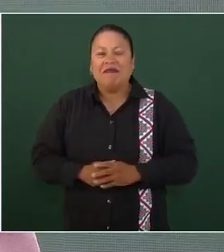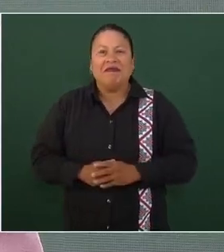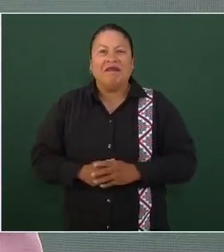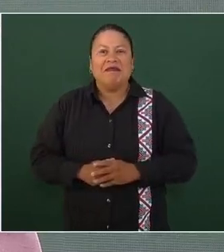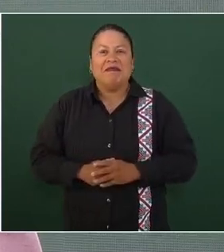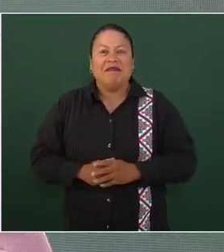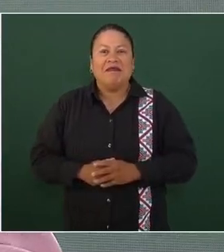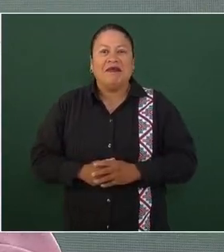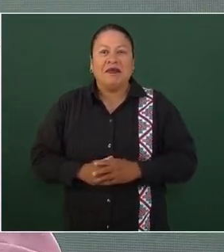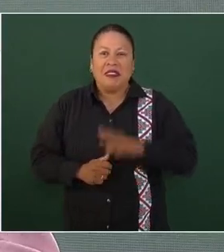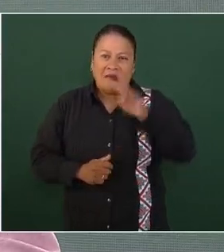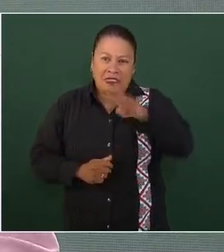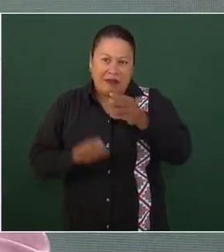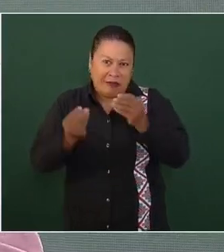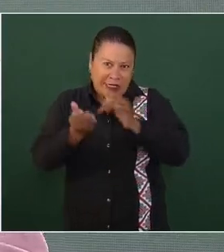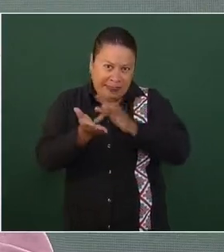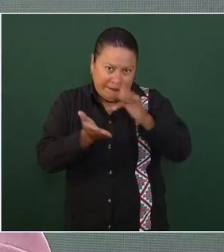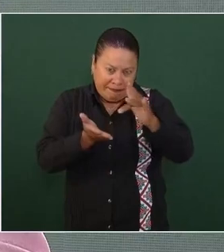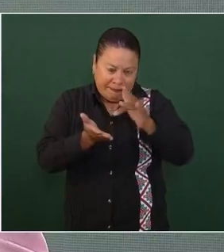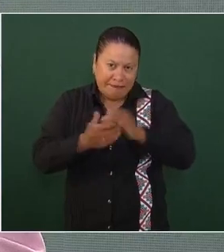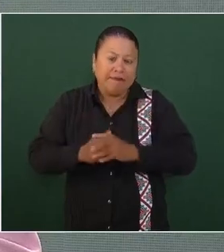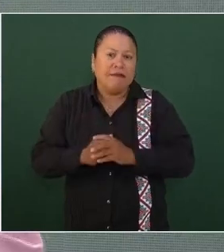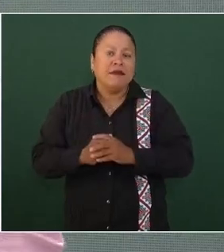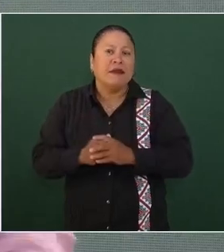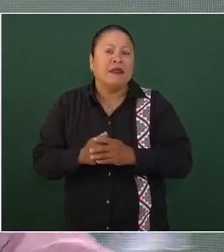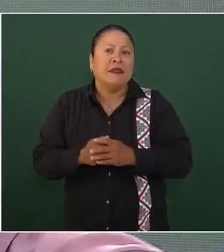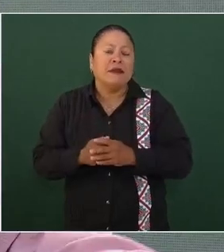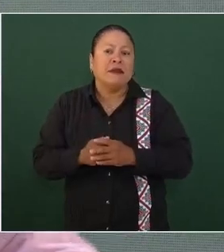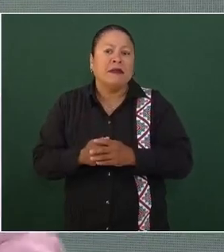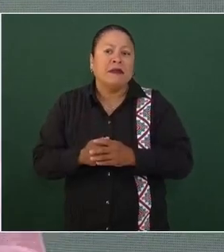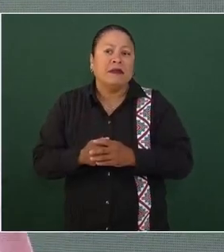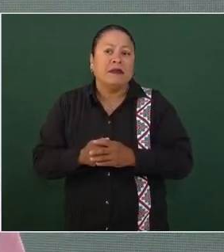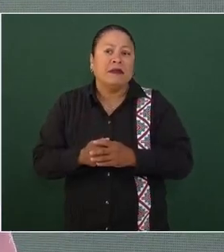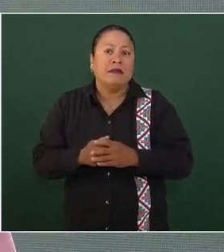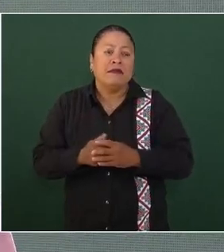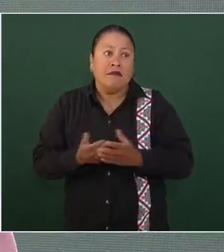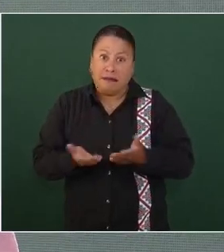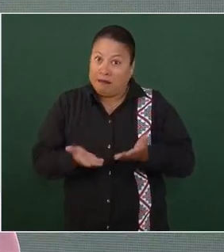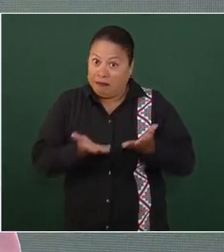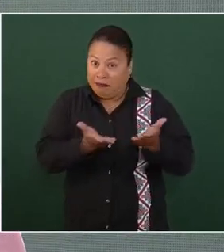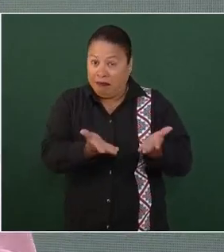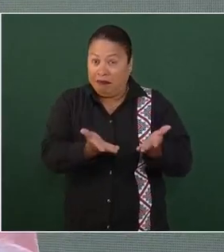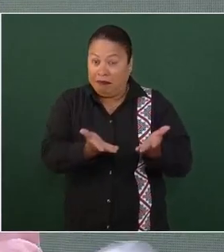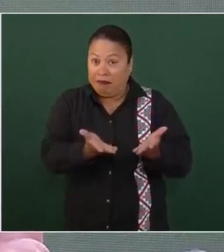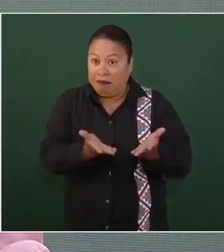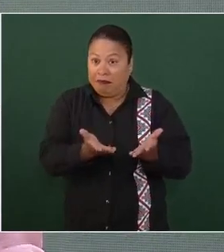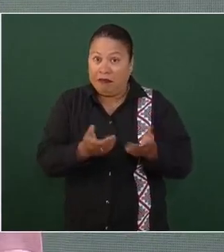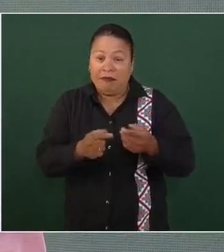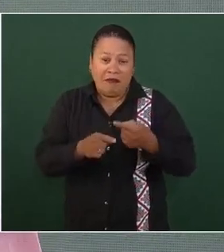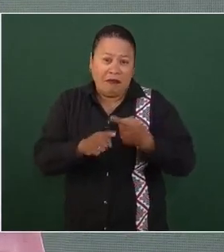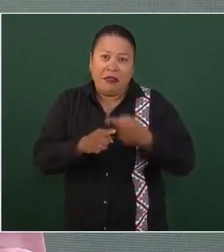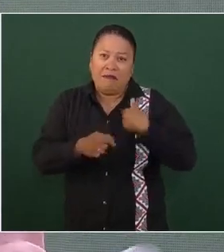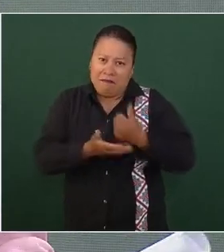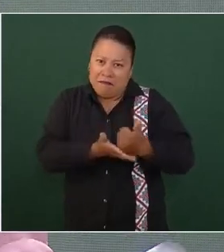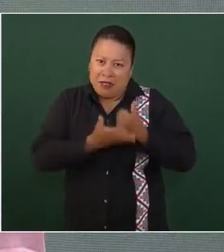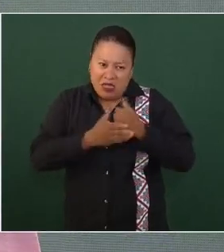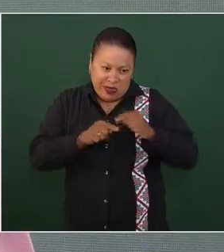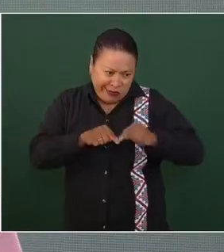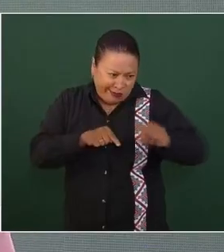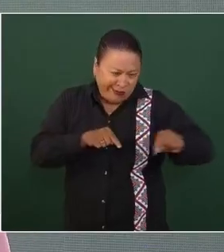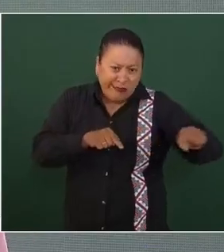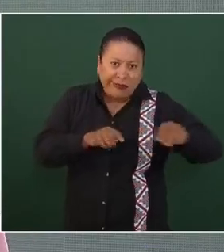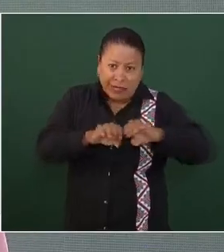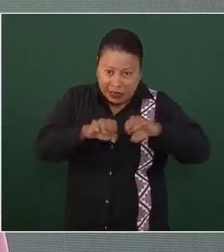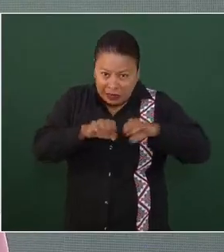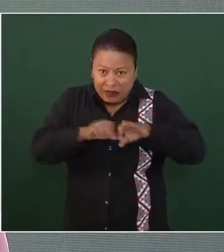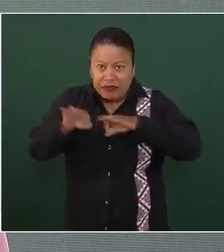yo les agradezco mucho también como a quienes me ayudan el